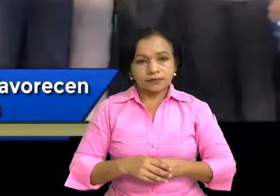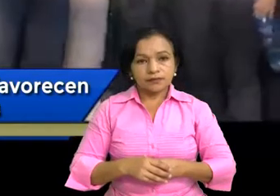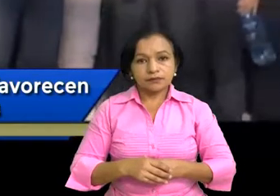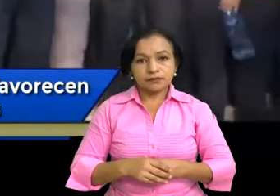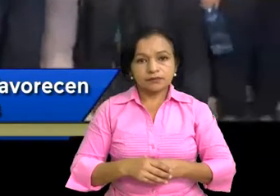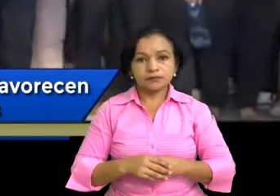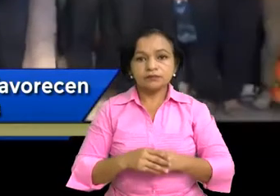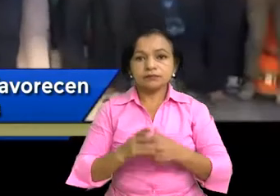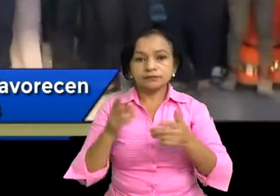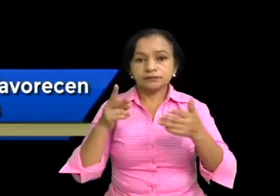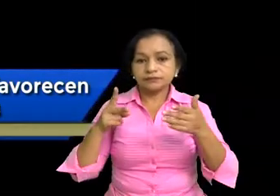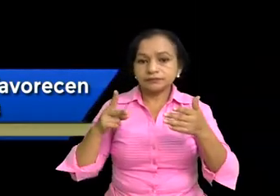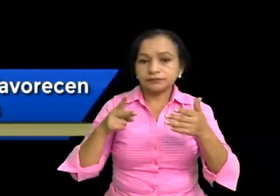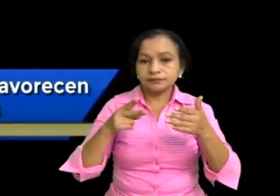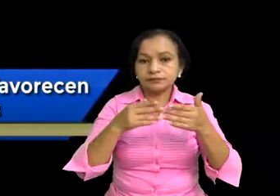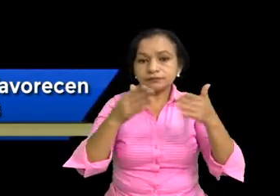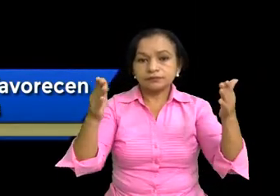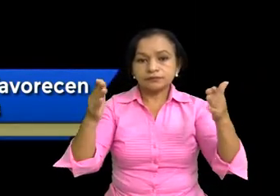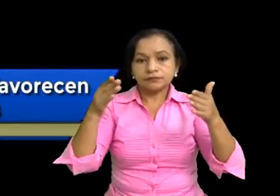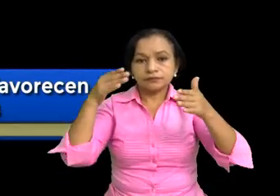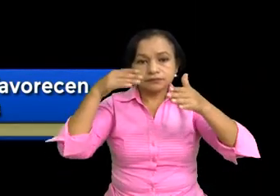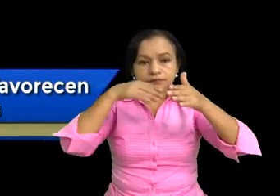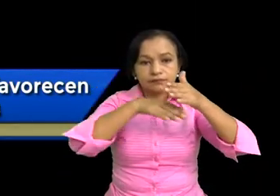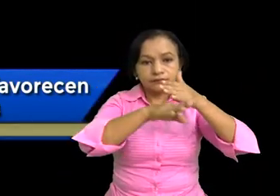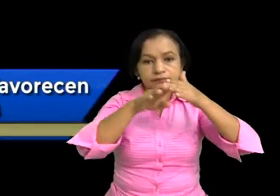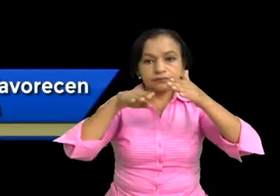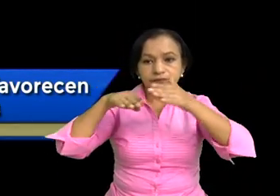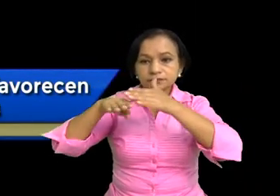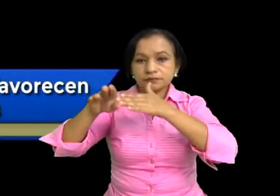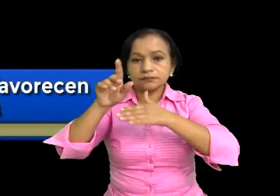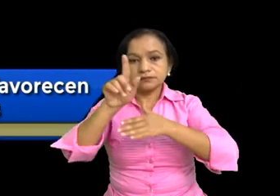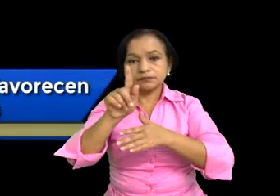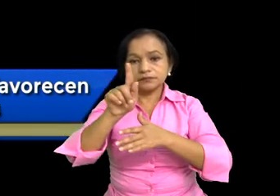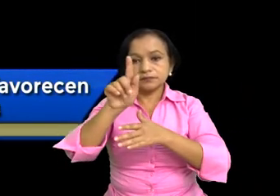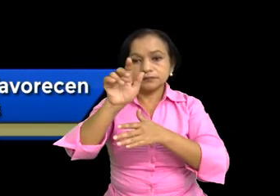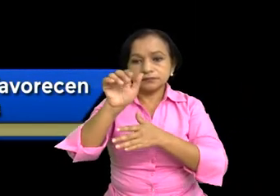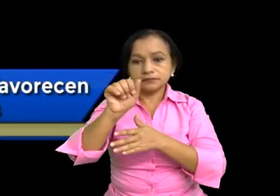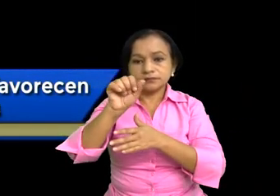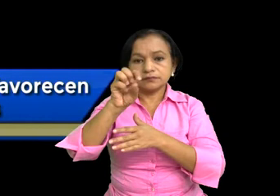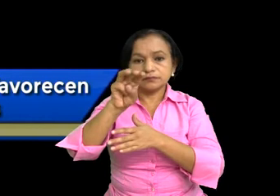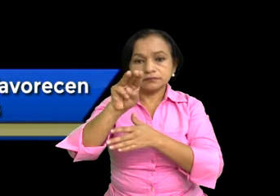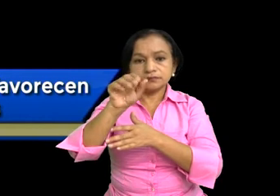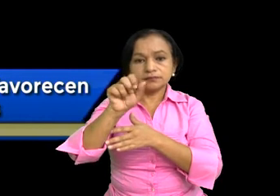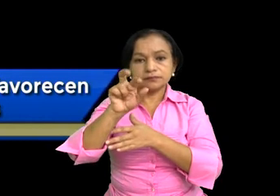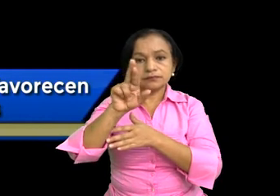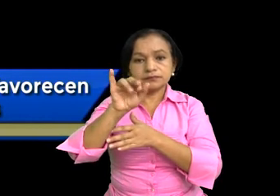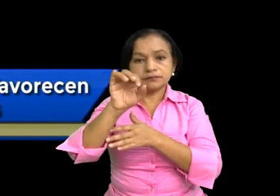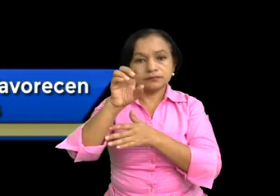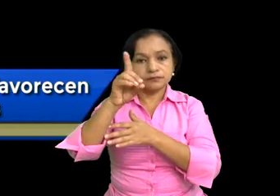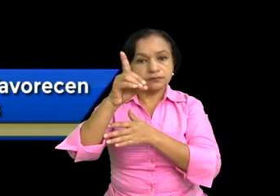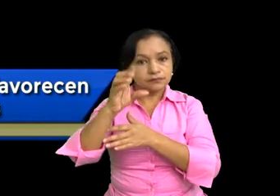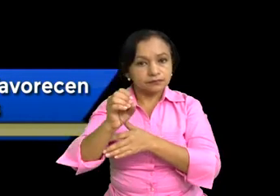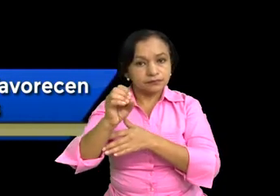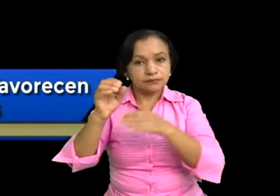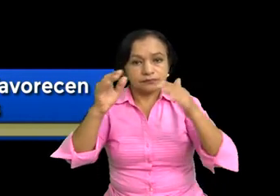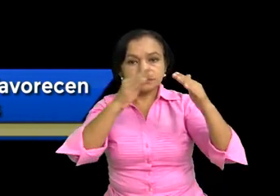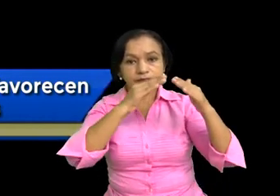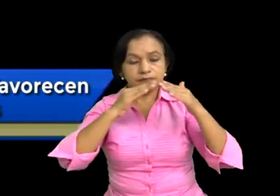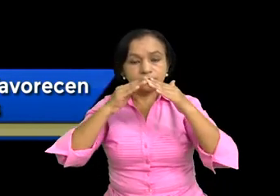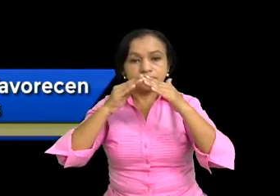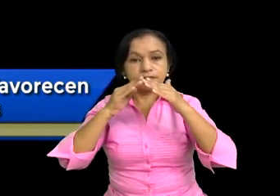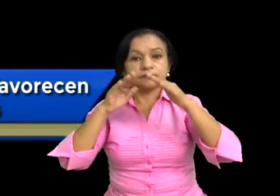También hicimos la inauguración de los accesos viales al Tamarindo, ¿verdad? Y los accesos viales a la ciudad de